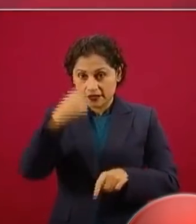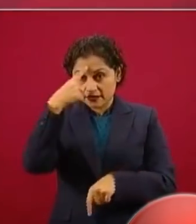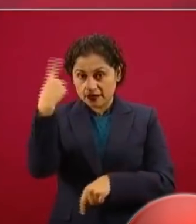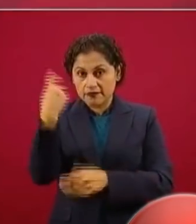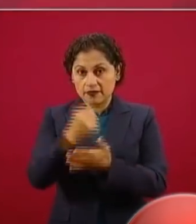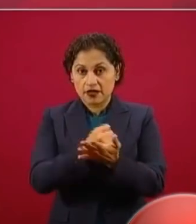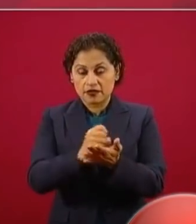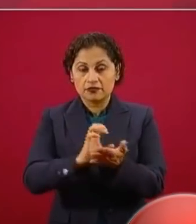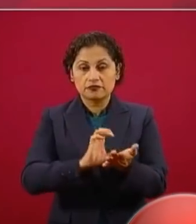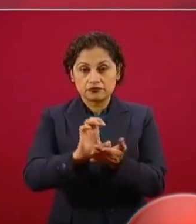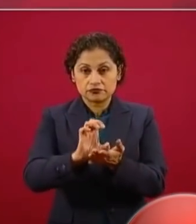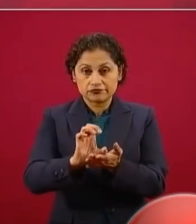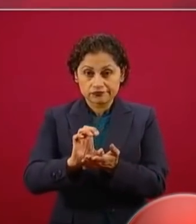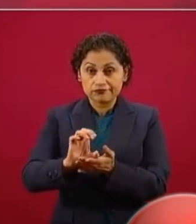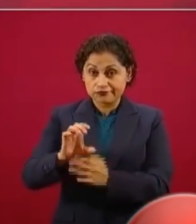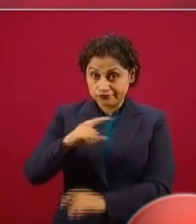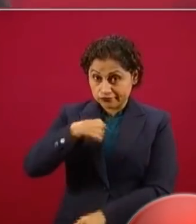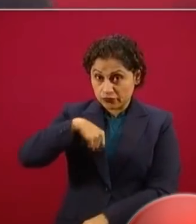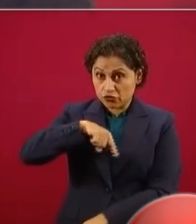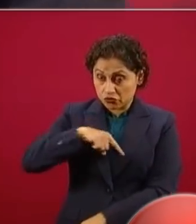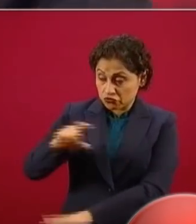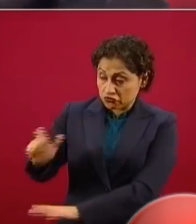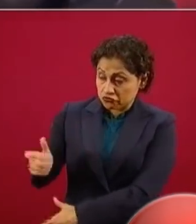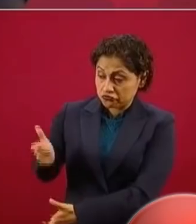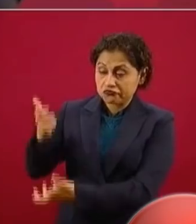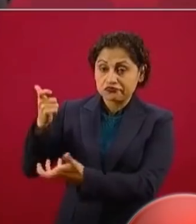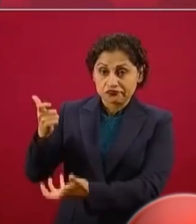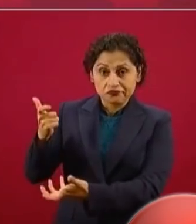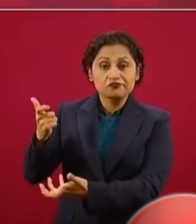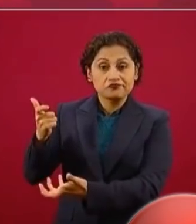Los fondos, tenemos